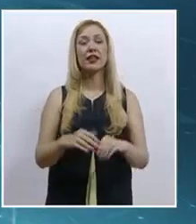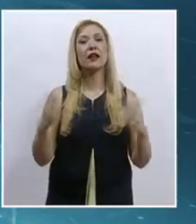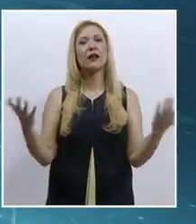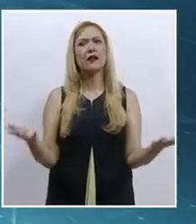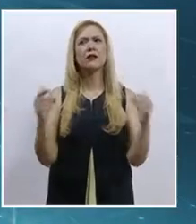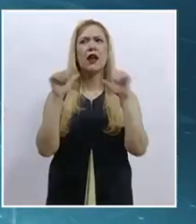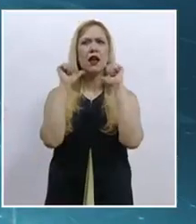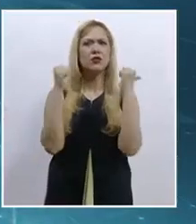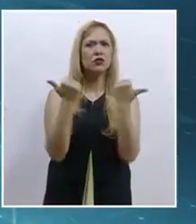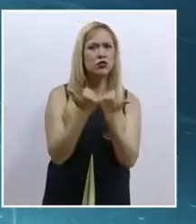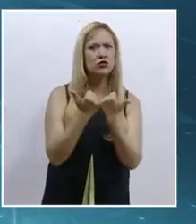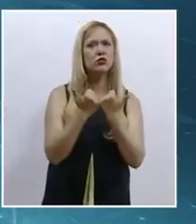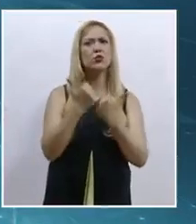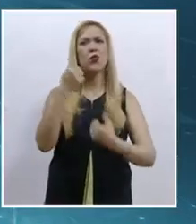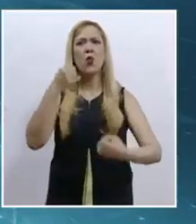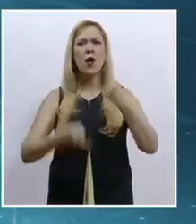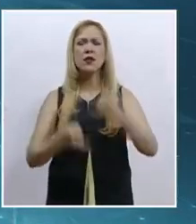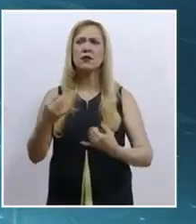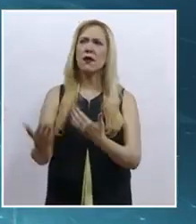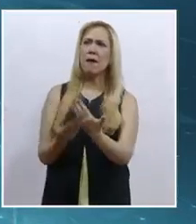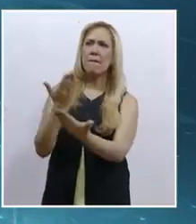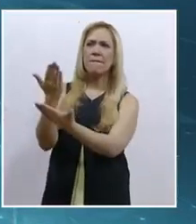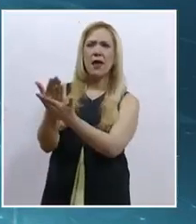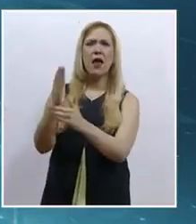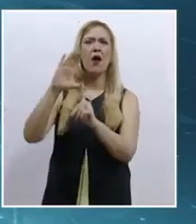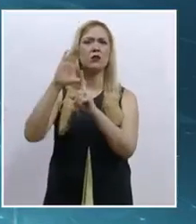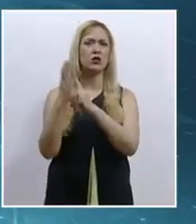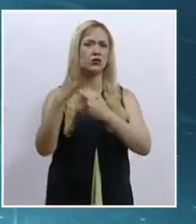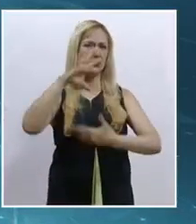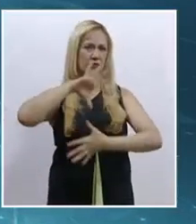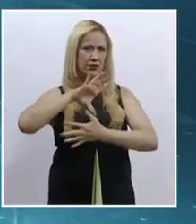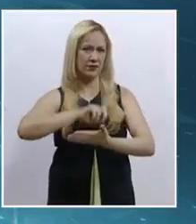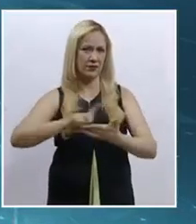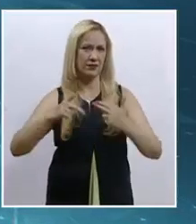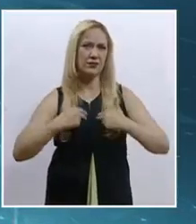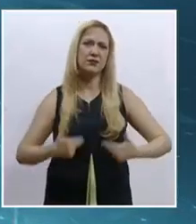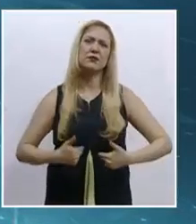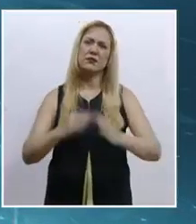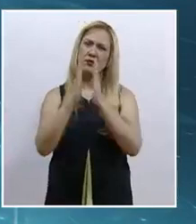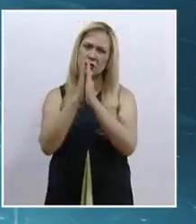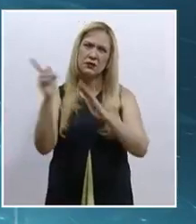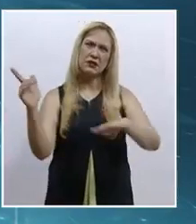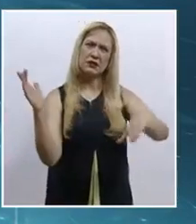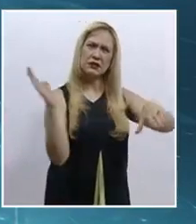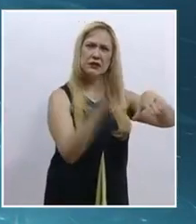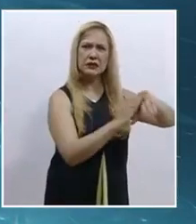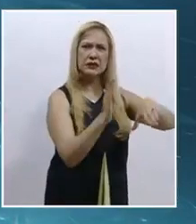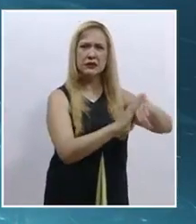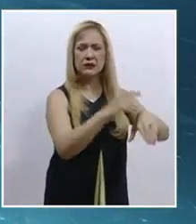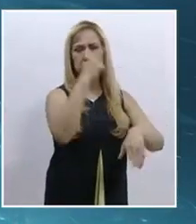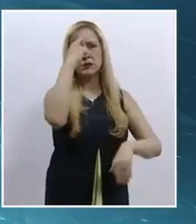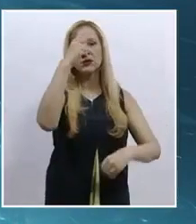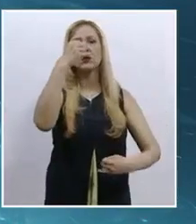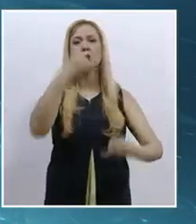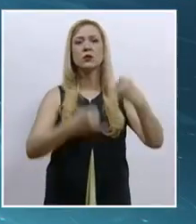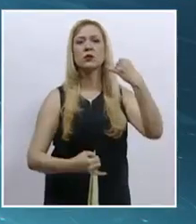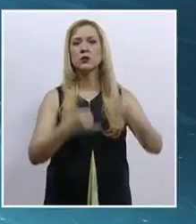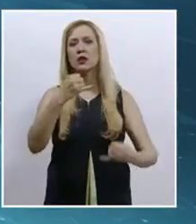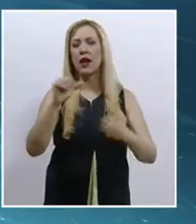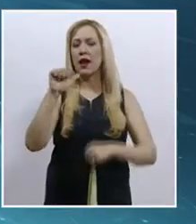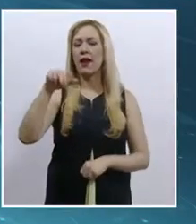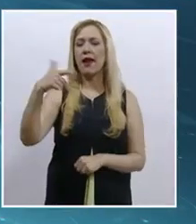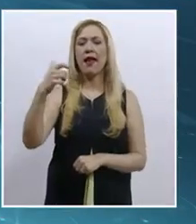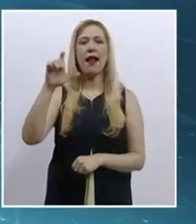Asociaciones de juzgadores solicitan a la Comisión Interamericana de Derechos Humanos medidas cautelares a favor de la jueza Angélica